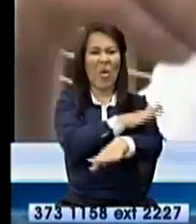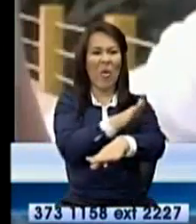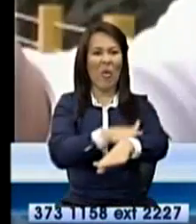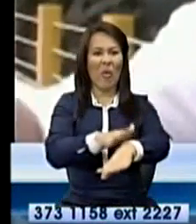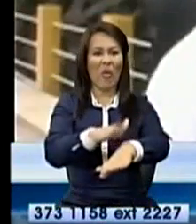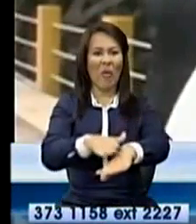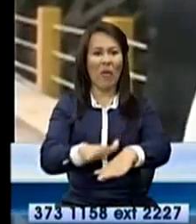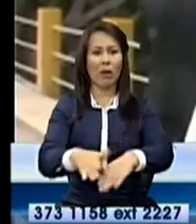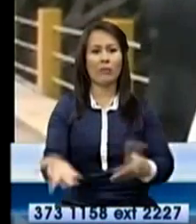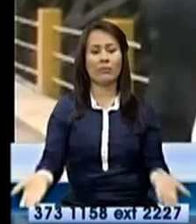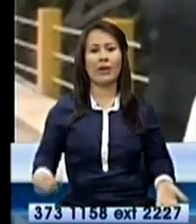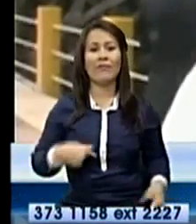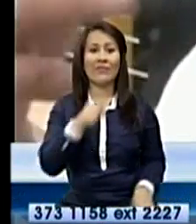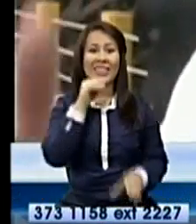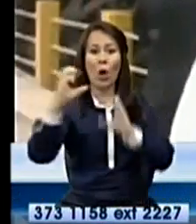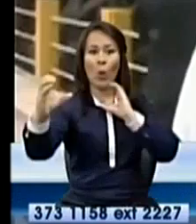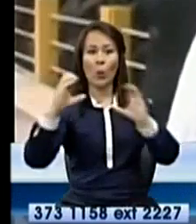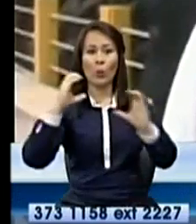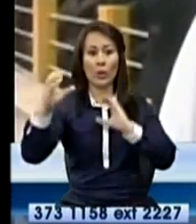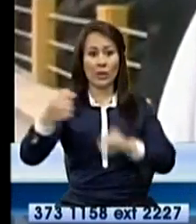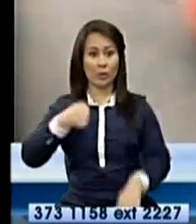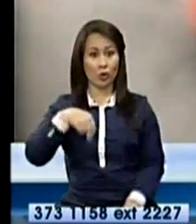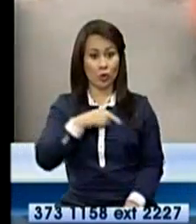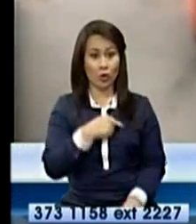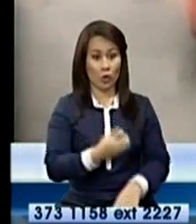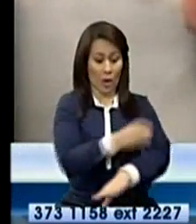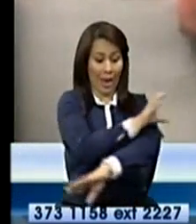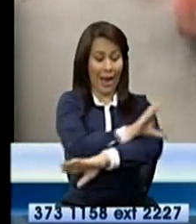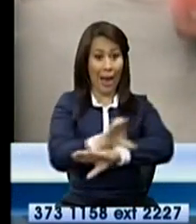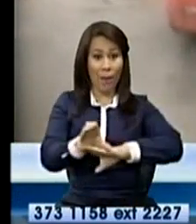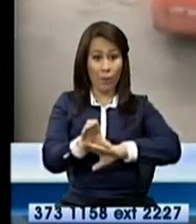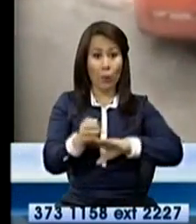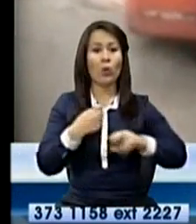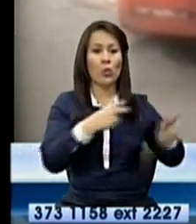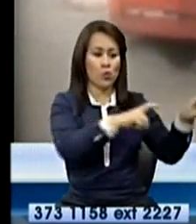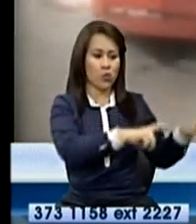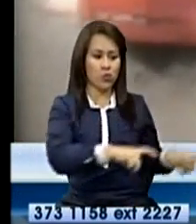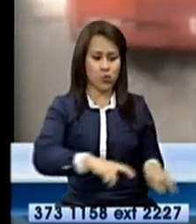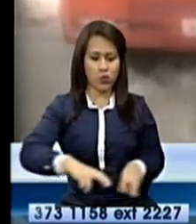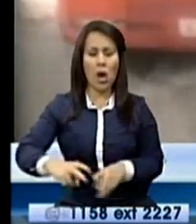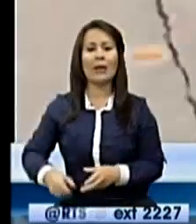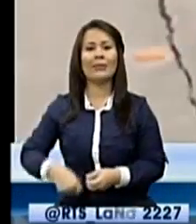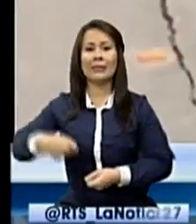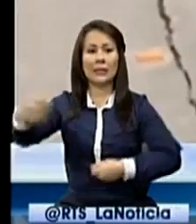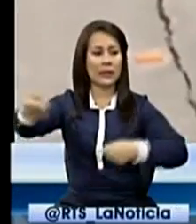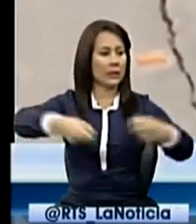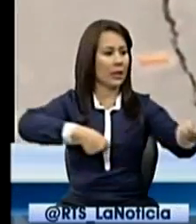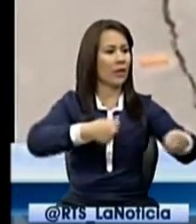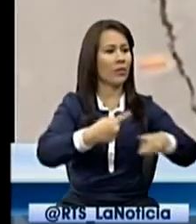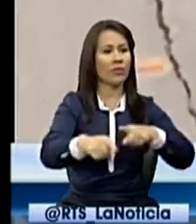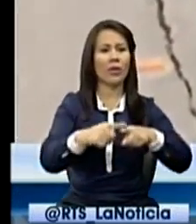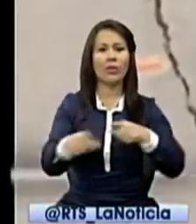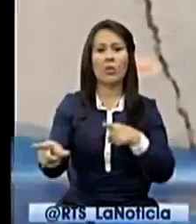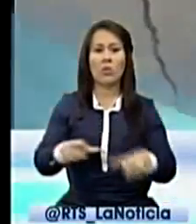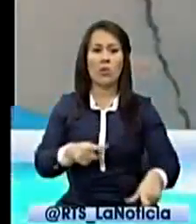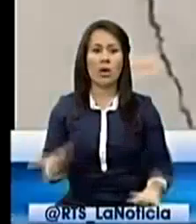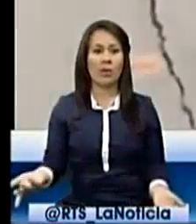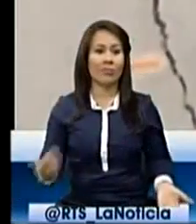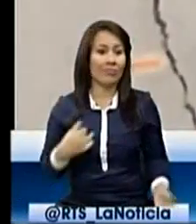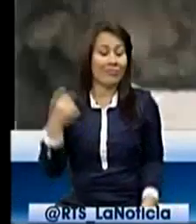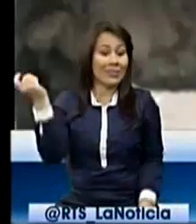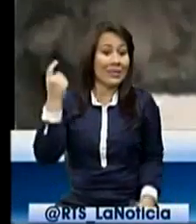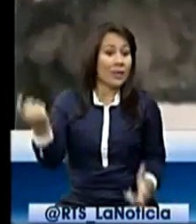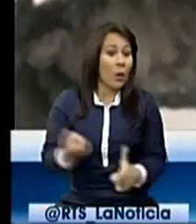la situación de comunicación para sacar los productos. Realmente el Cantón Loja se va a ver desabastecido. De manera urgente se necesita